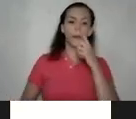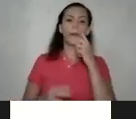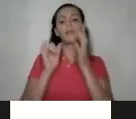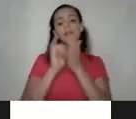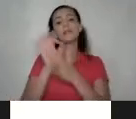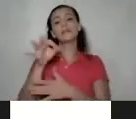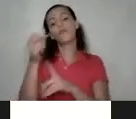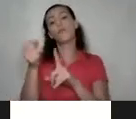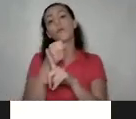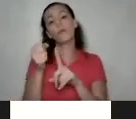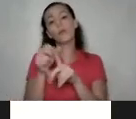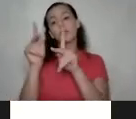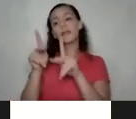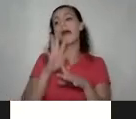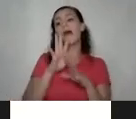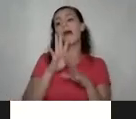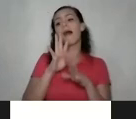violencia de las que hablamos el día de hoy